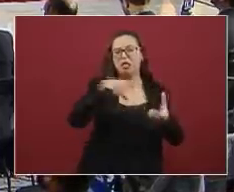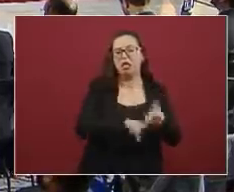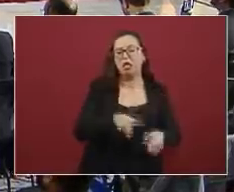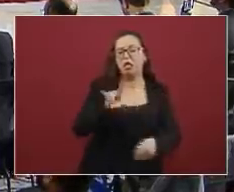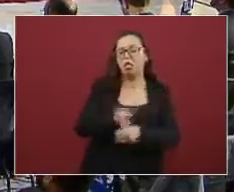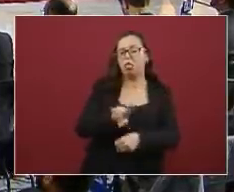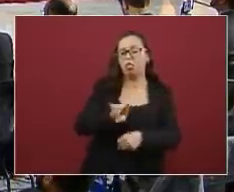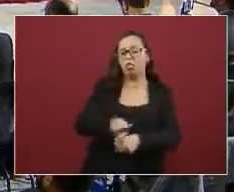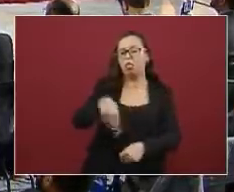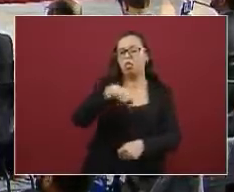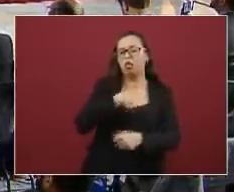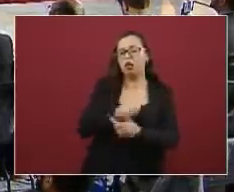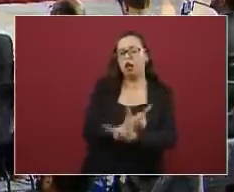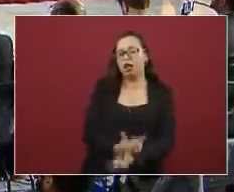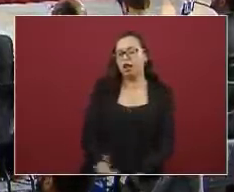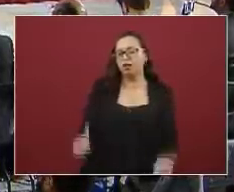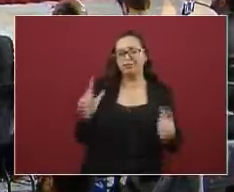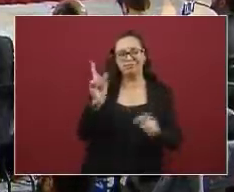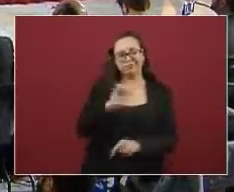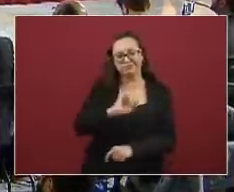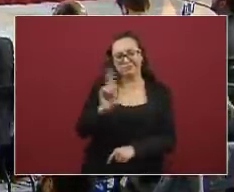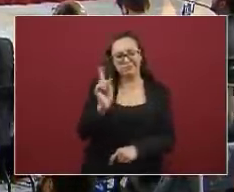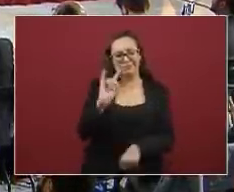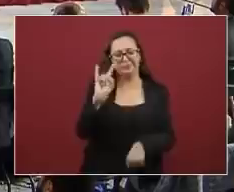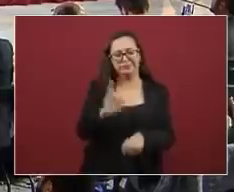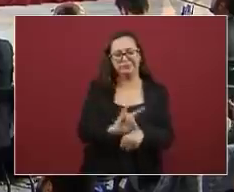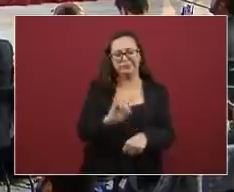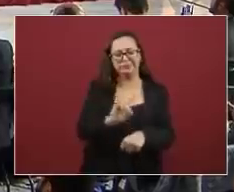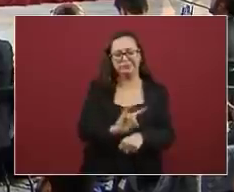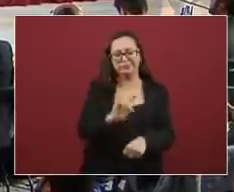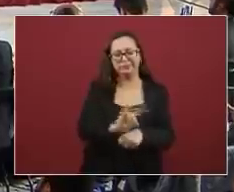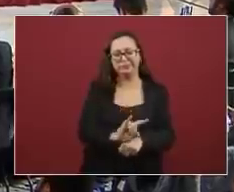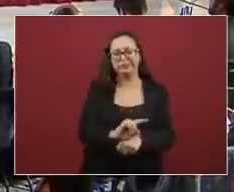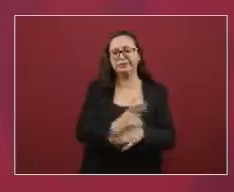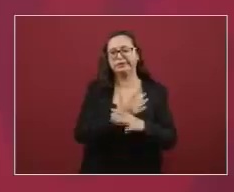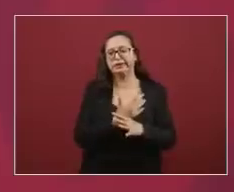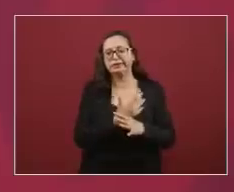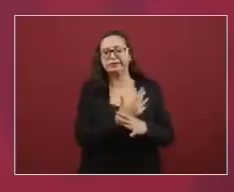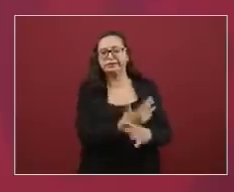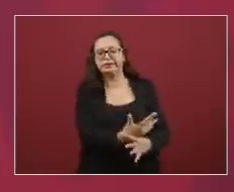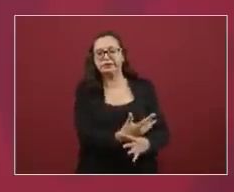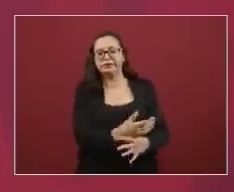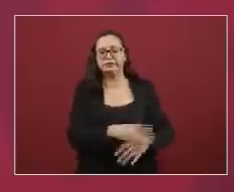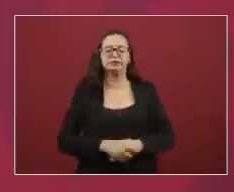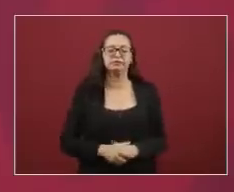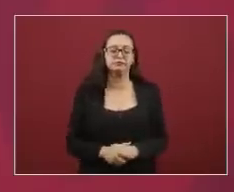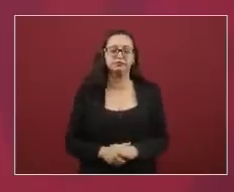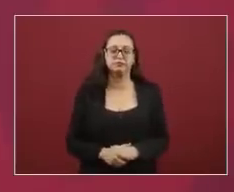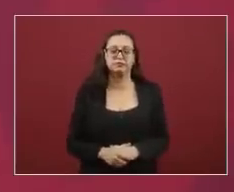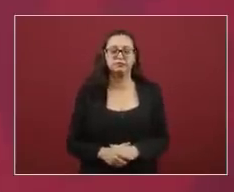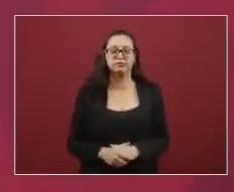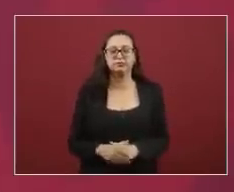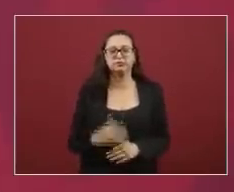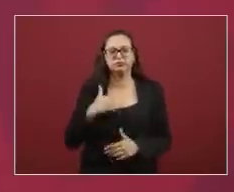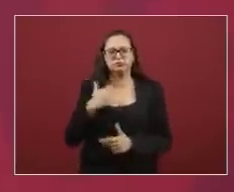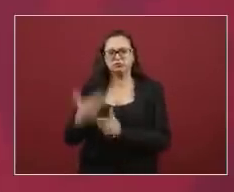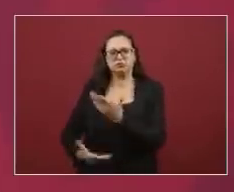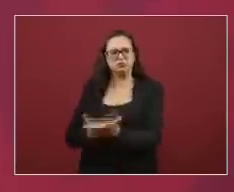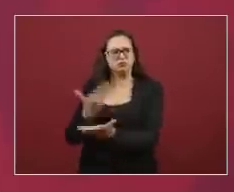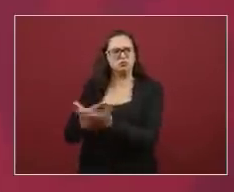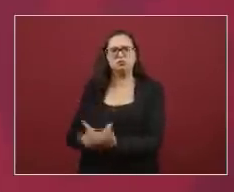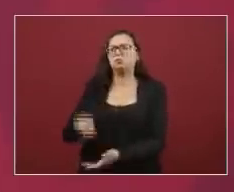porque hay mucha simulación en todo esto, hablan de que lo que estamos proponiendo es más de lo mismo.